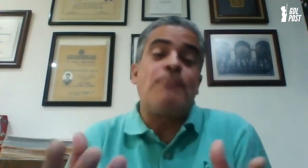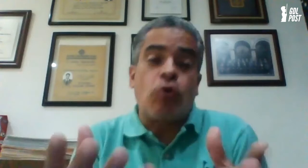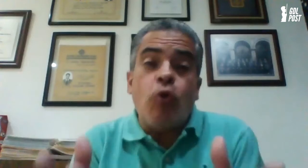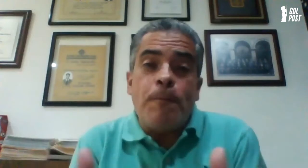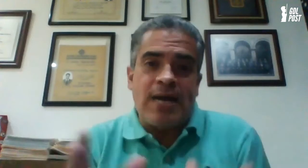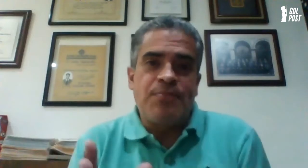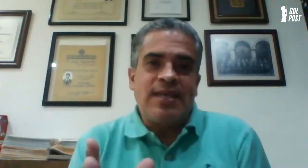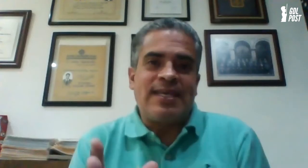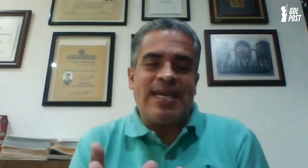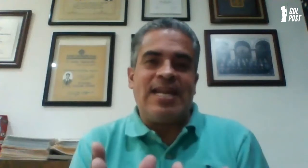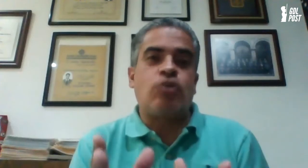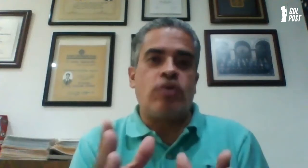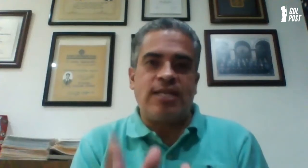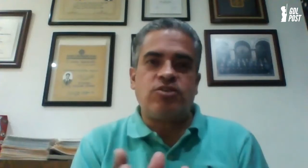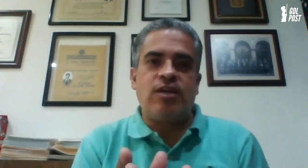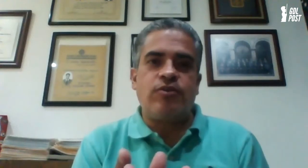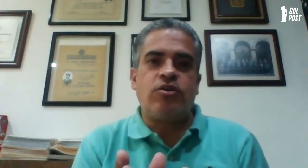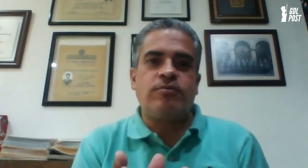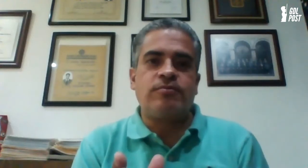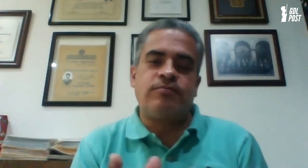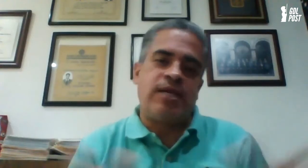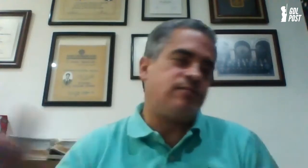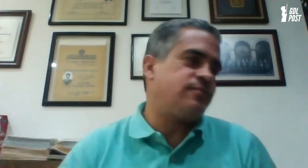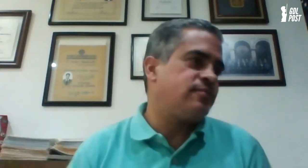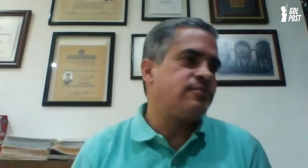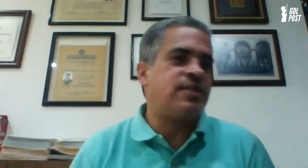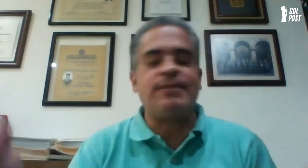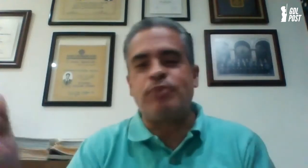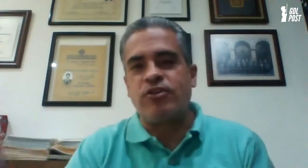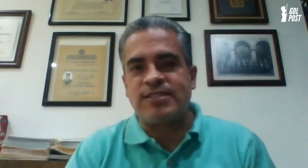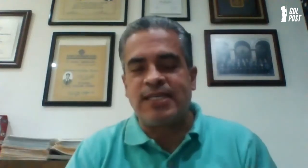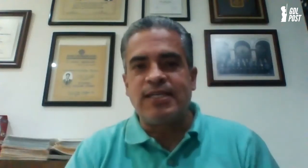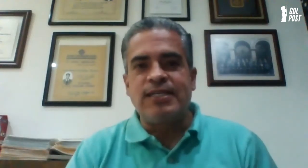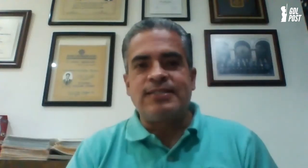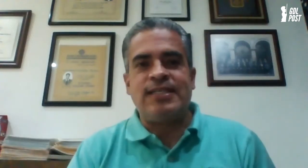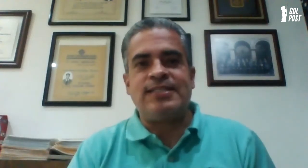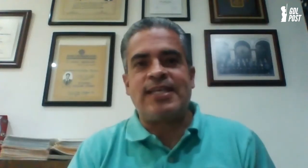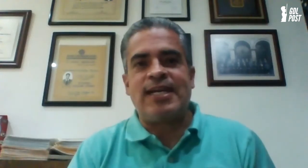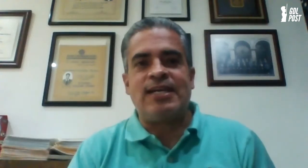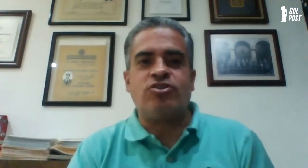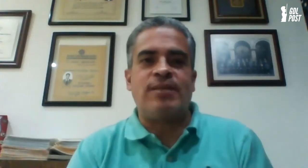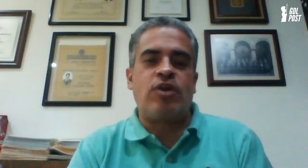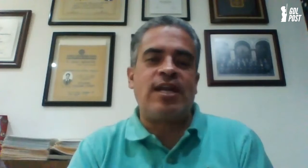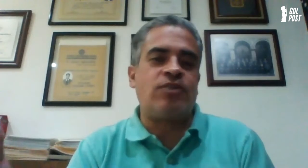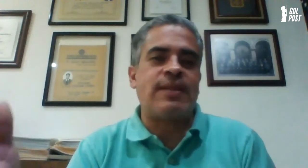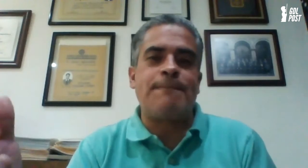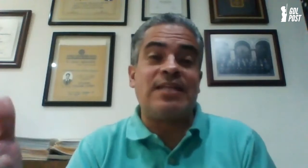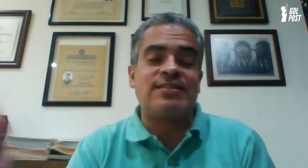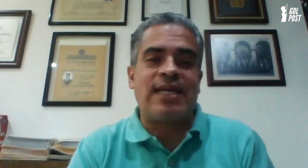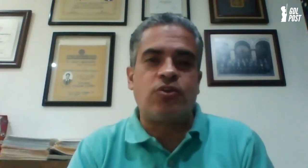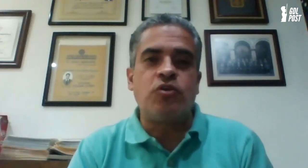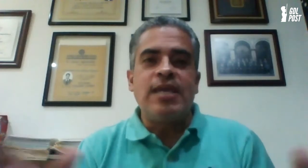me preocupa que en el Congreso de la Unión, bueno, ¿qué te puedo decir si ni siquiera los de Morena no